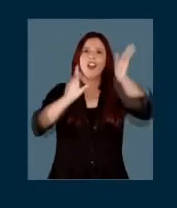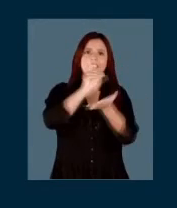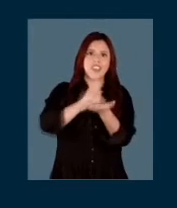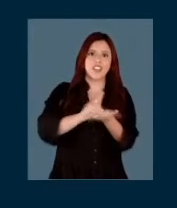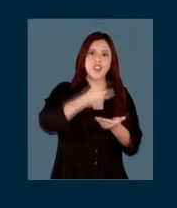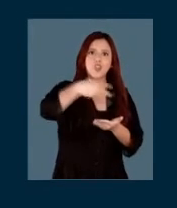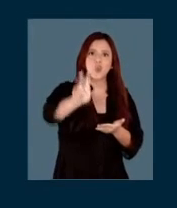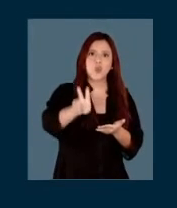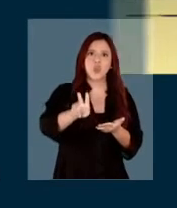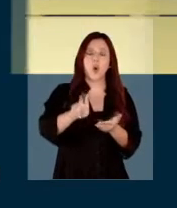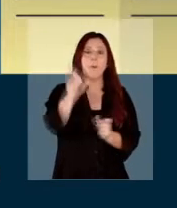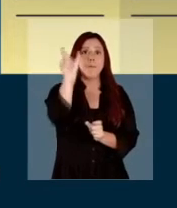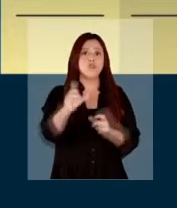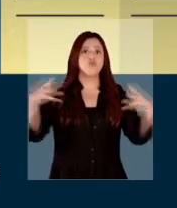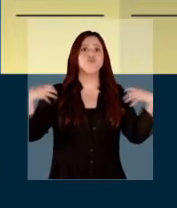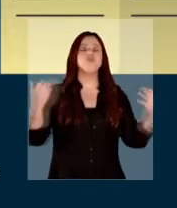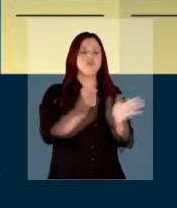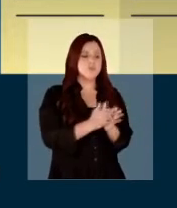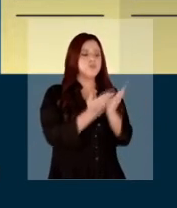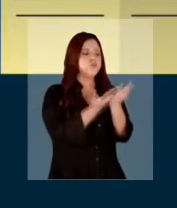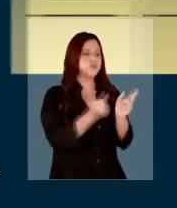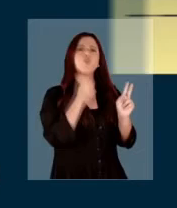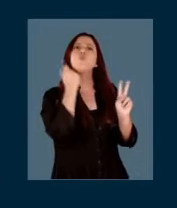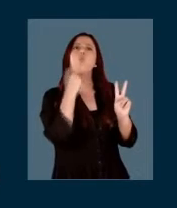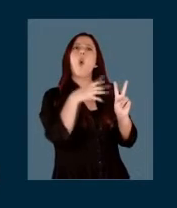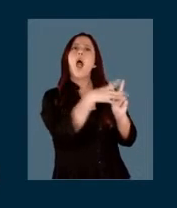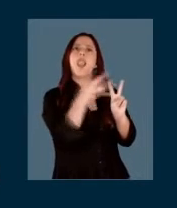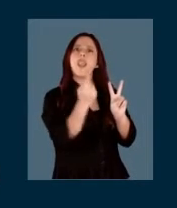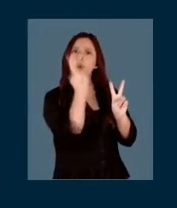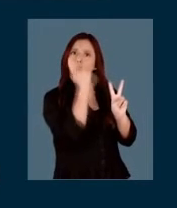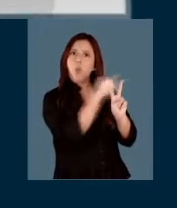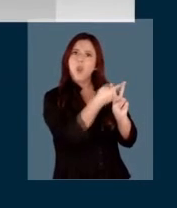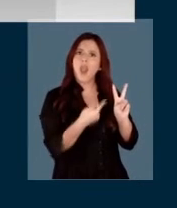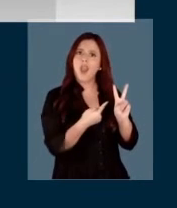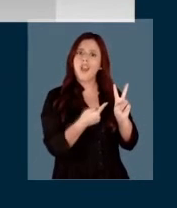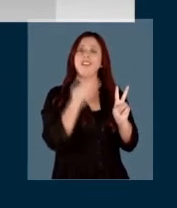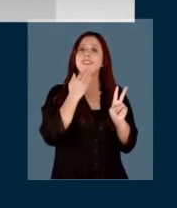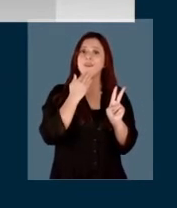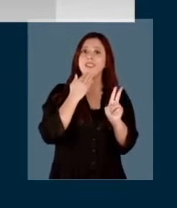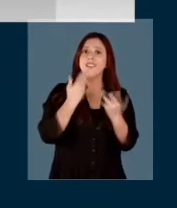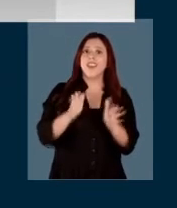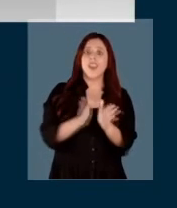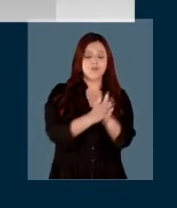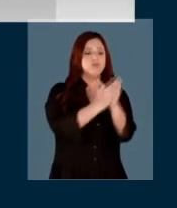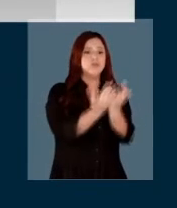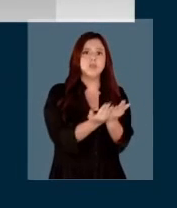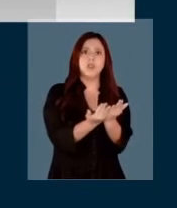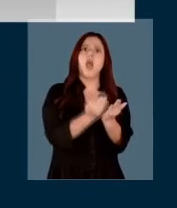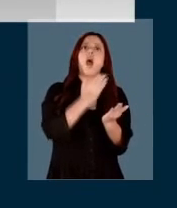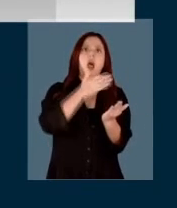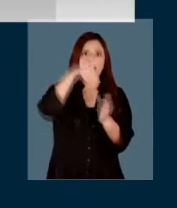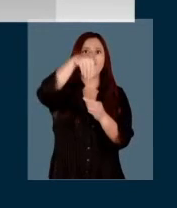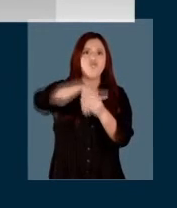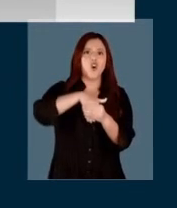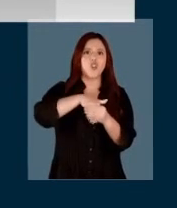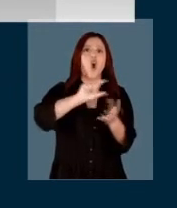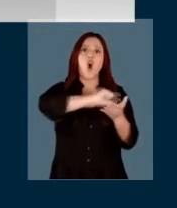de protocolo sanitario que son distintas a las de una bolsa de basura normal. Ok.